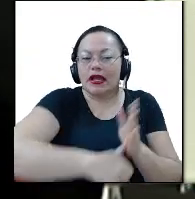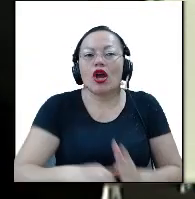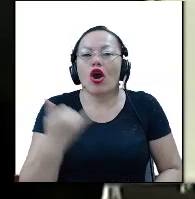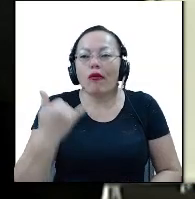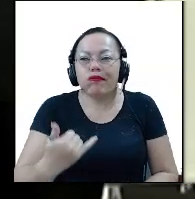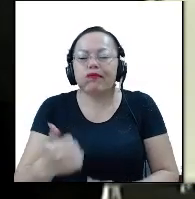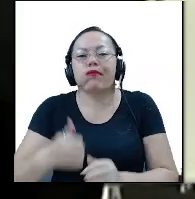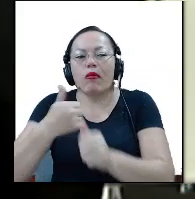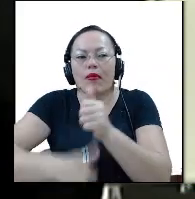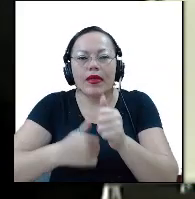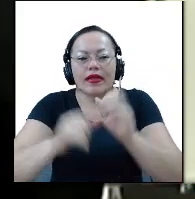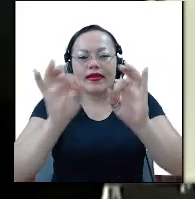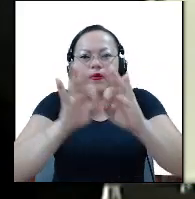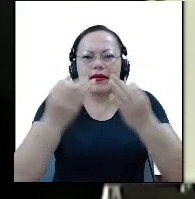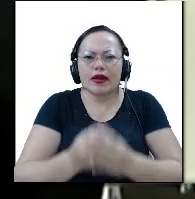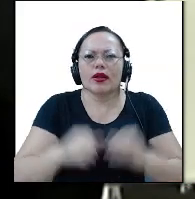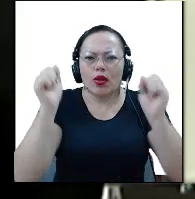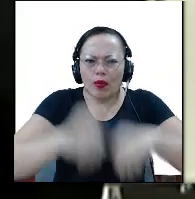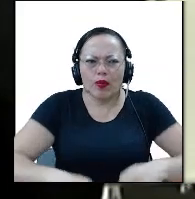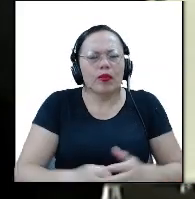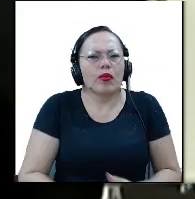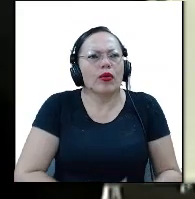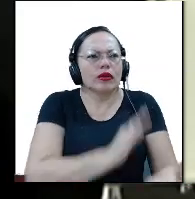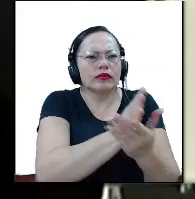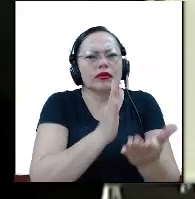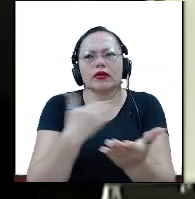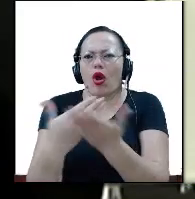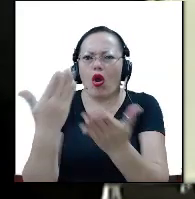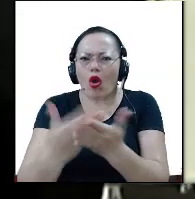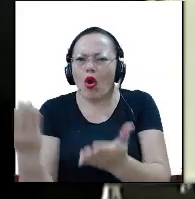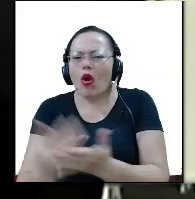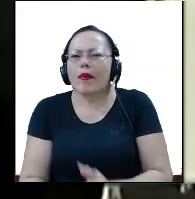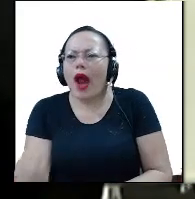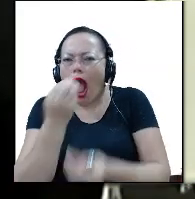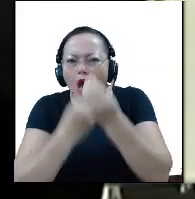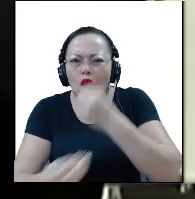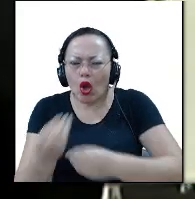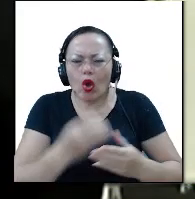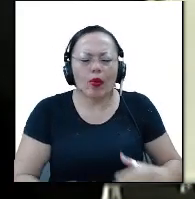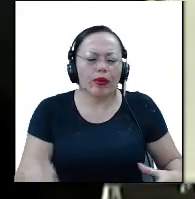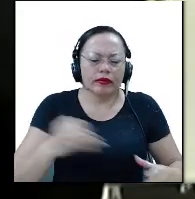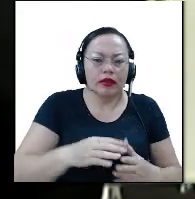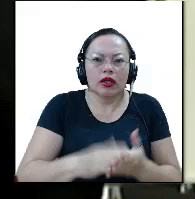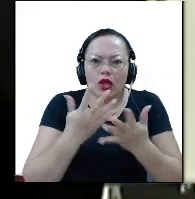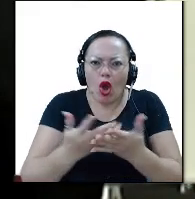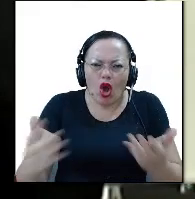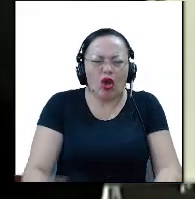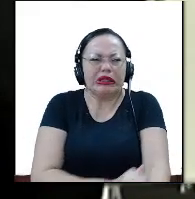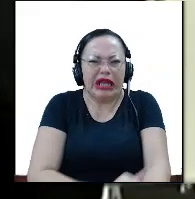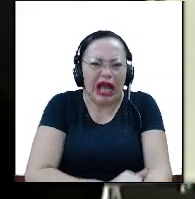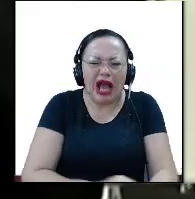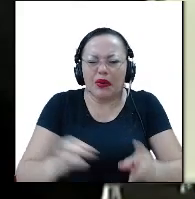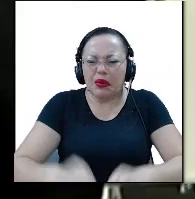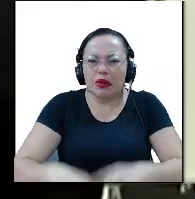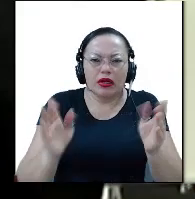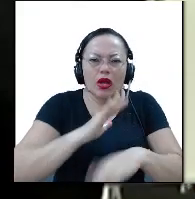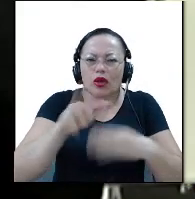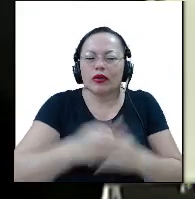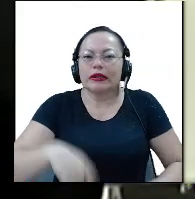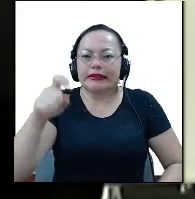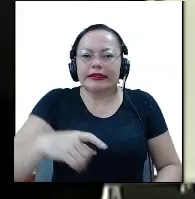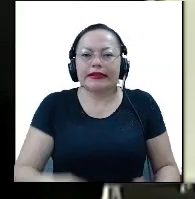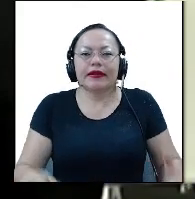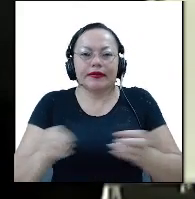del municipio pueda realizar las compras y abastecerse de alimentos y productos de aseo y aquellos que sean necesarios para